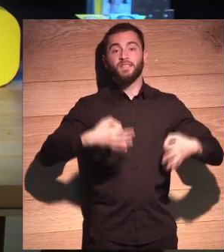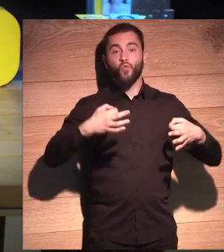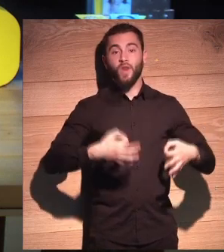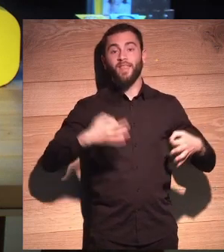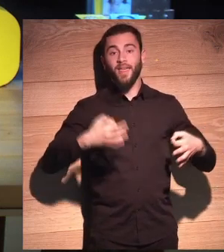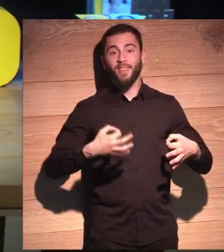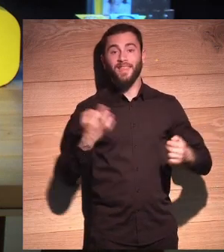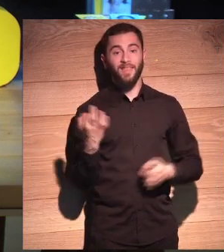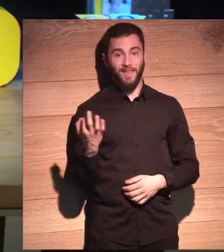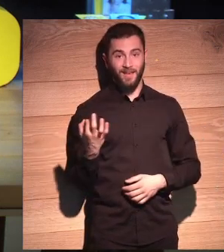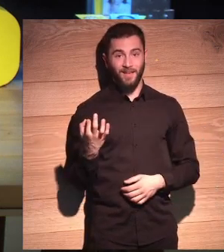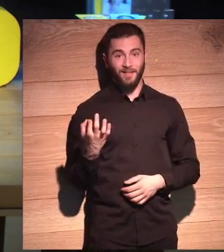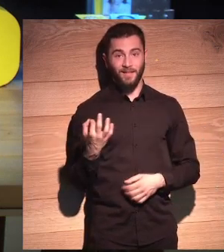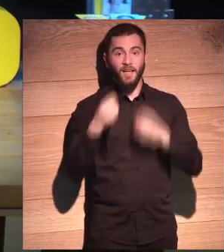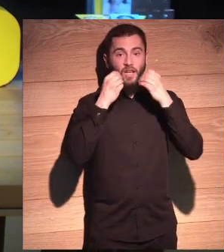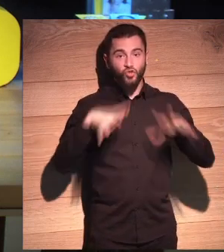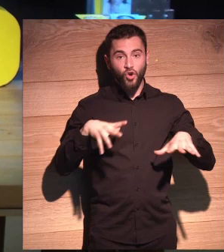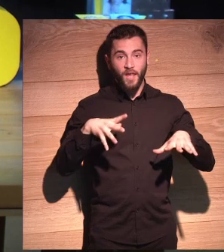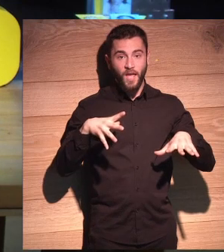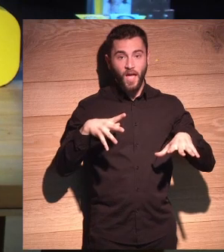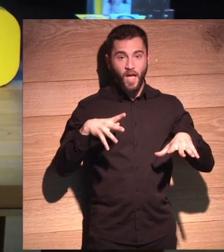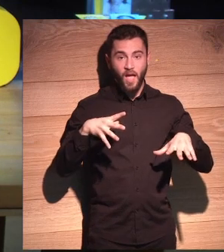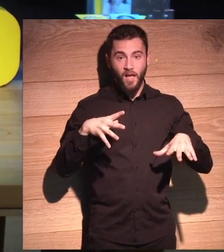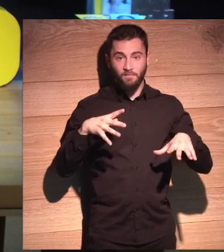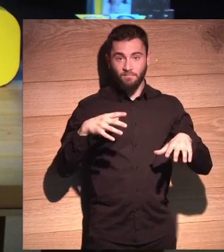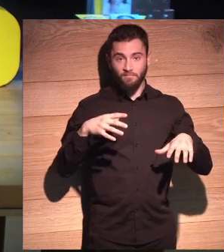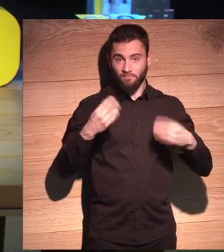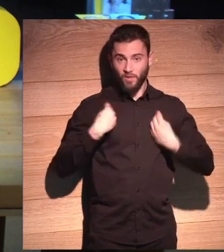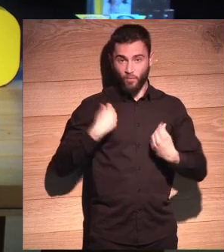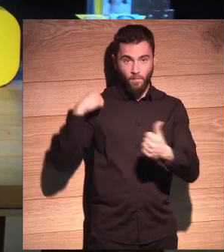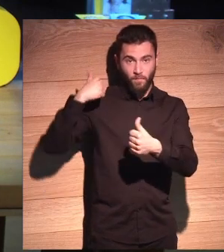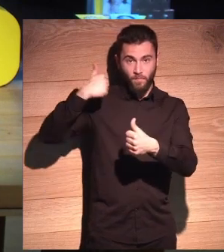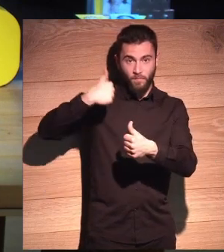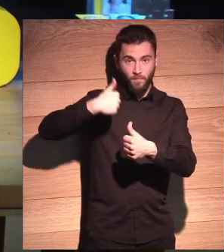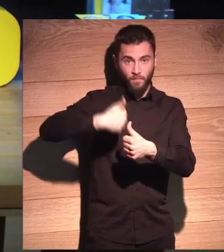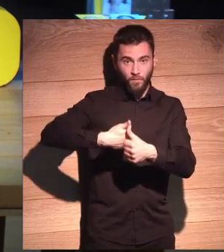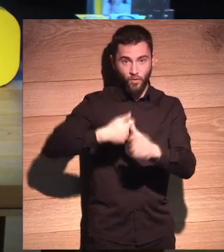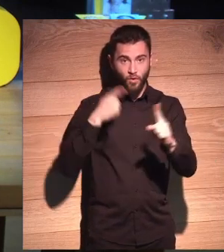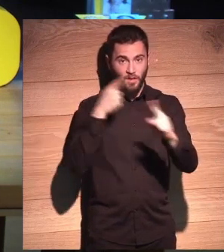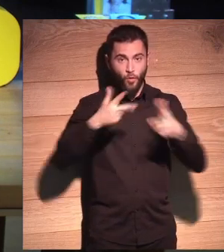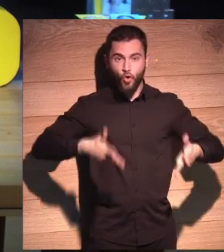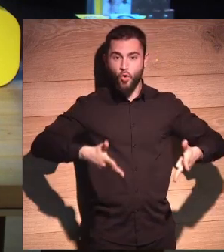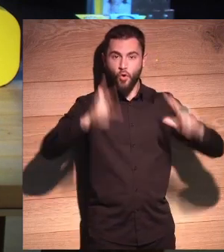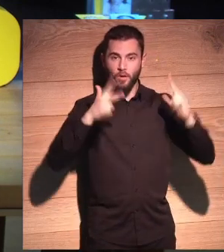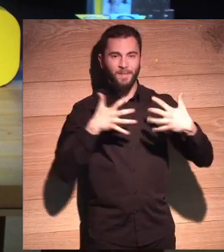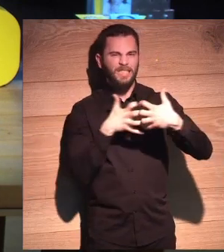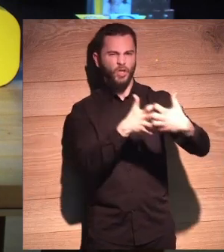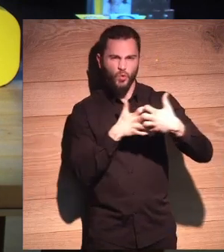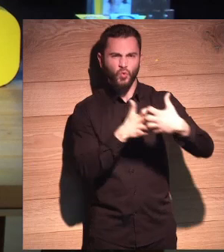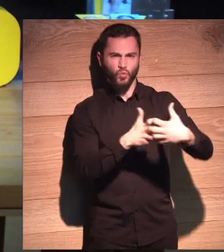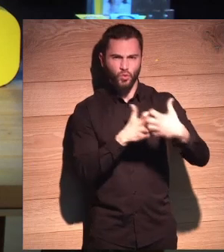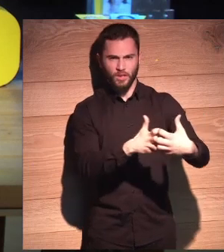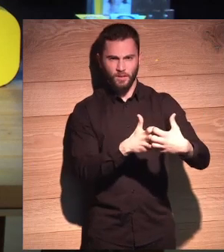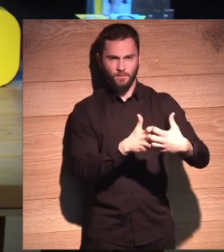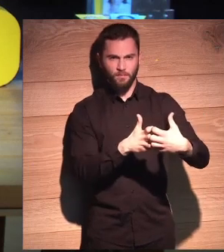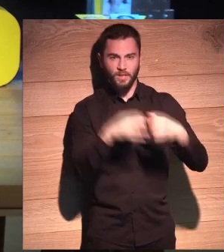que la historia de la humanidad es una lucha por la libertad. Y